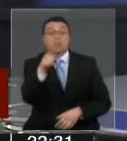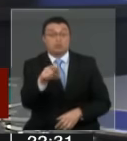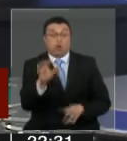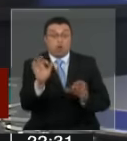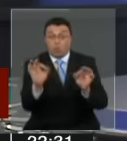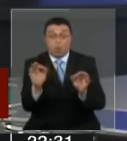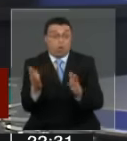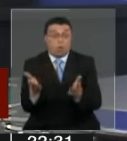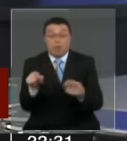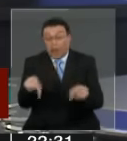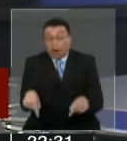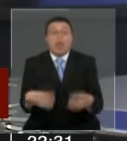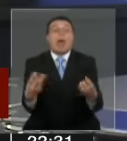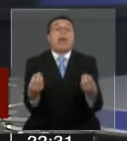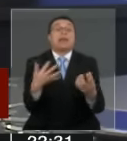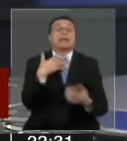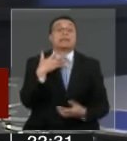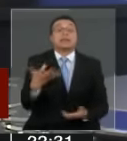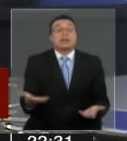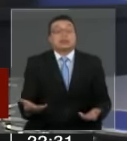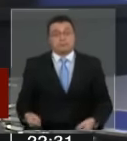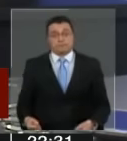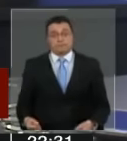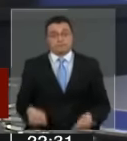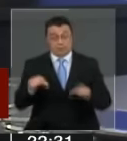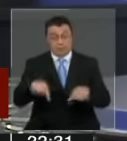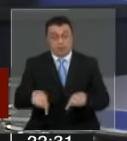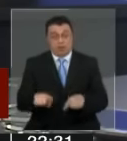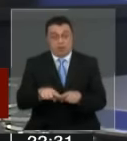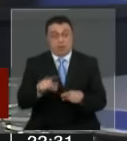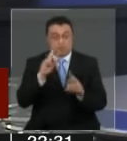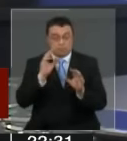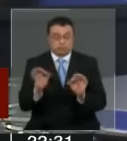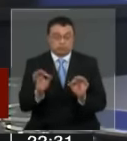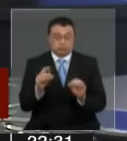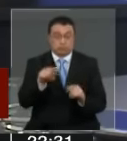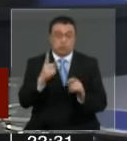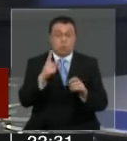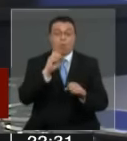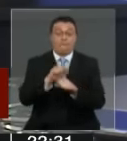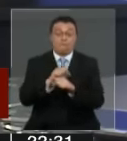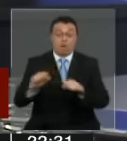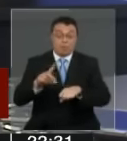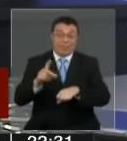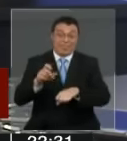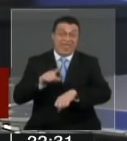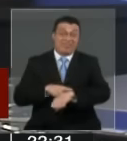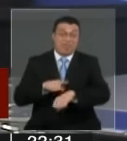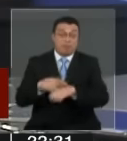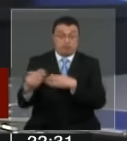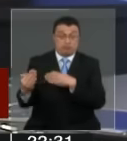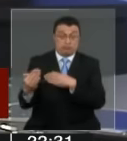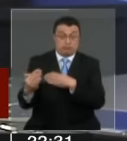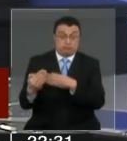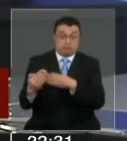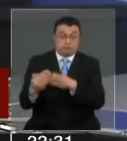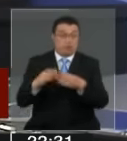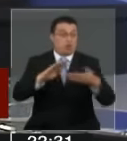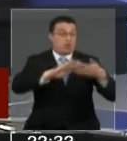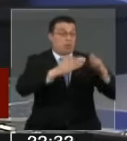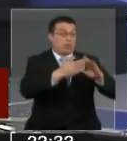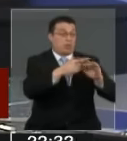¿Y ahora qué? Porque en este momento efectivamente hay una bomba de tiempo en una comunidad que se